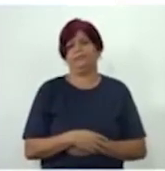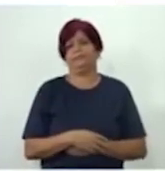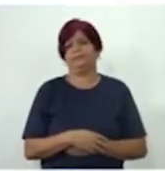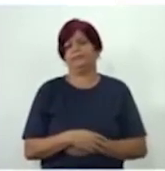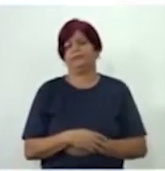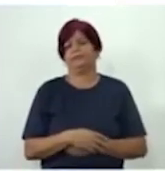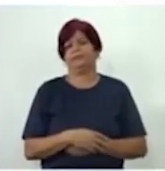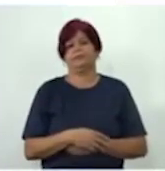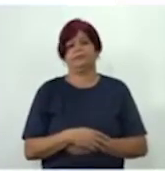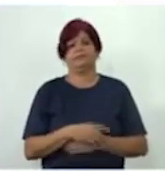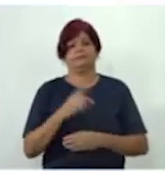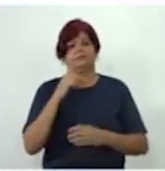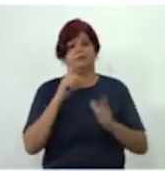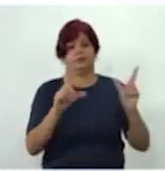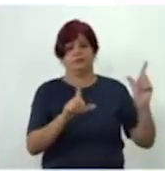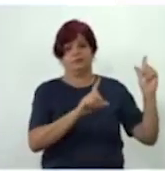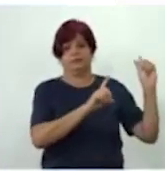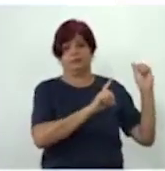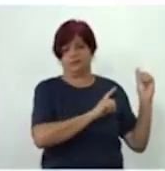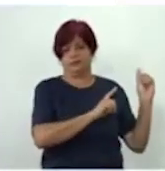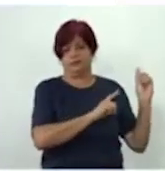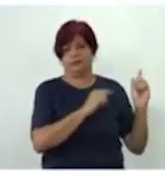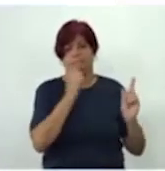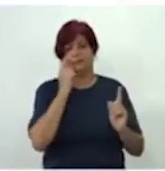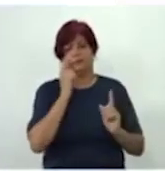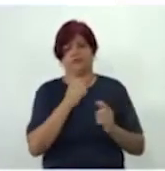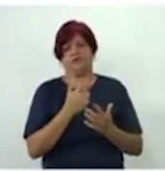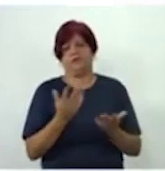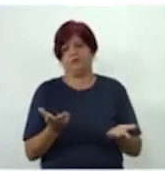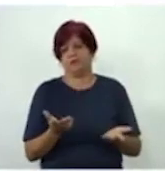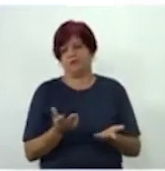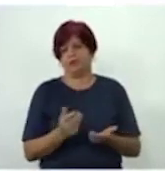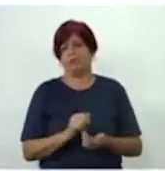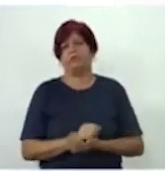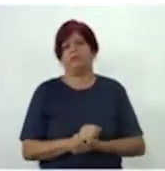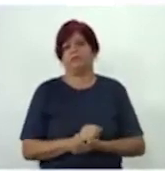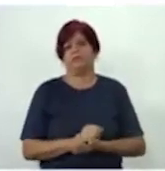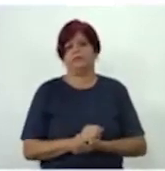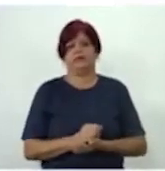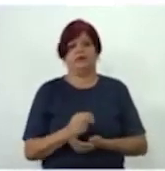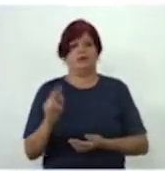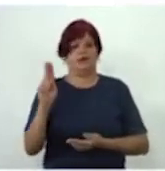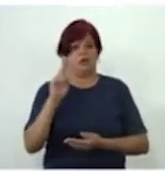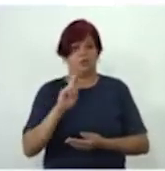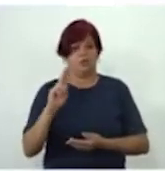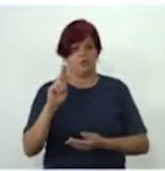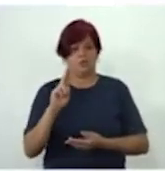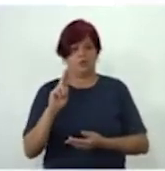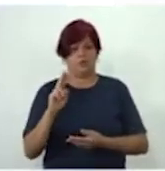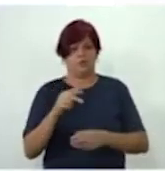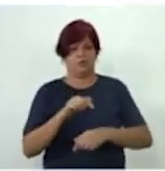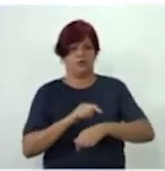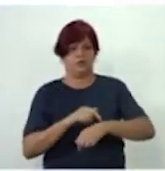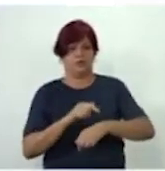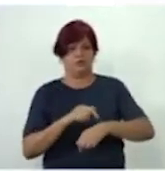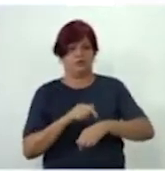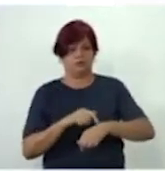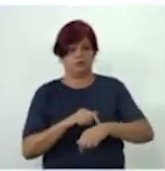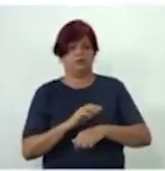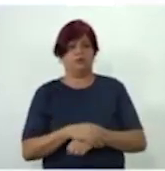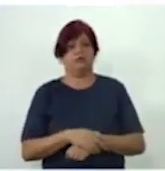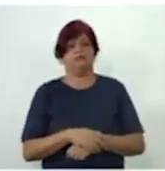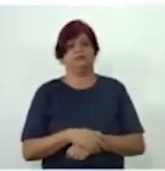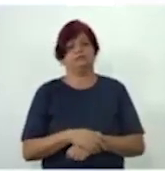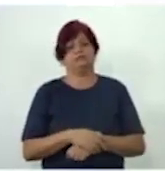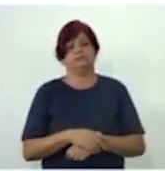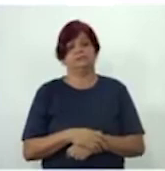la diapositiva siguiente mostramos también la unidad, las horas clase al lado